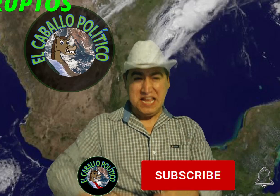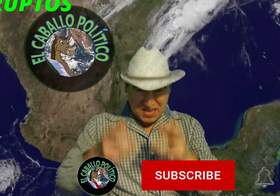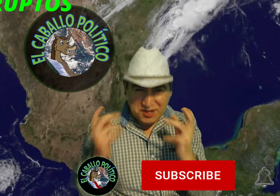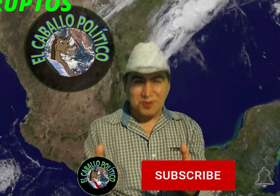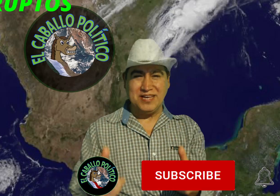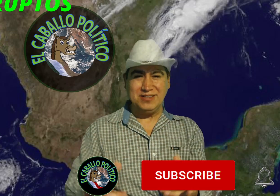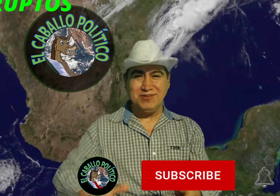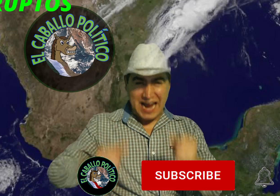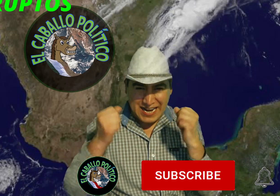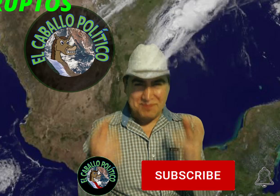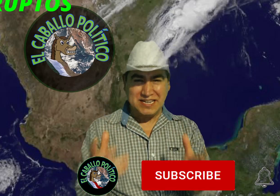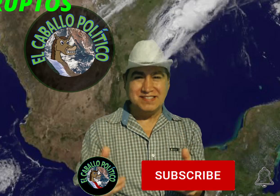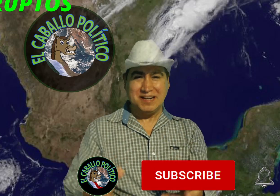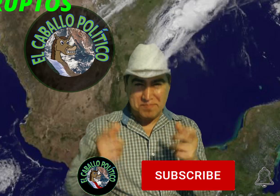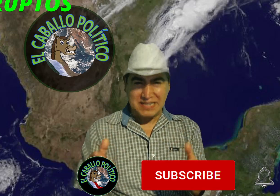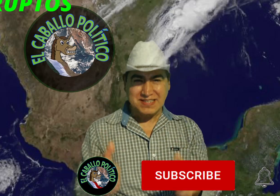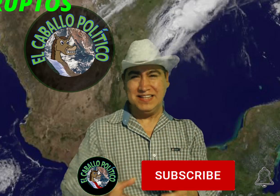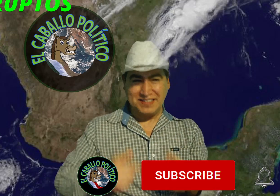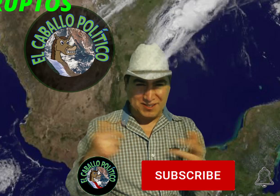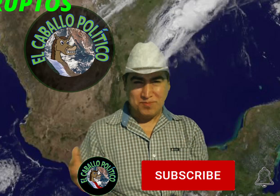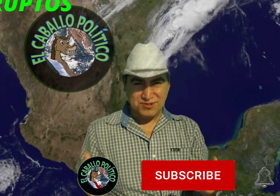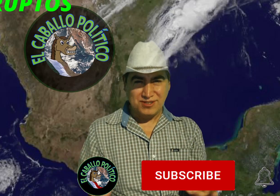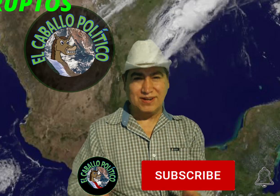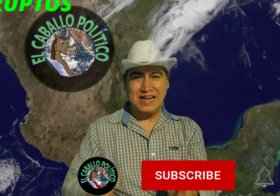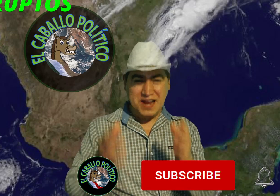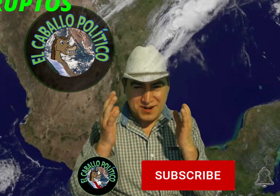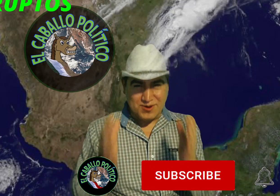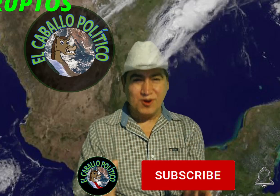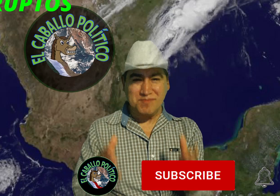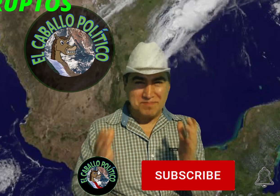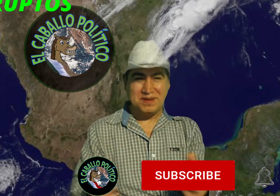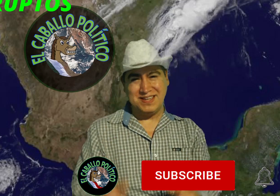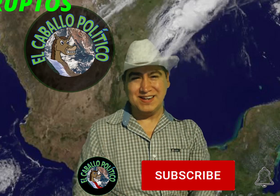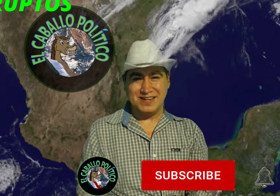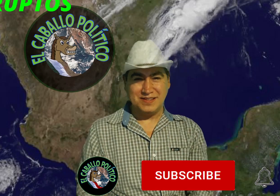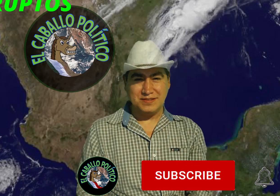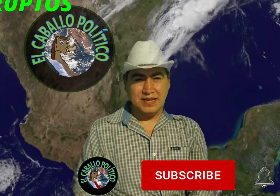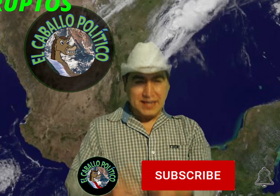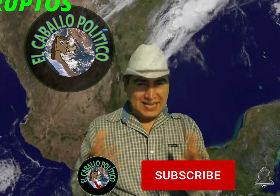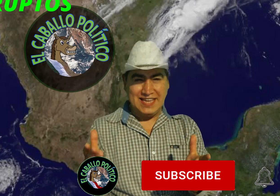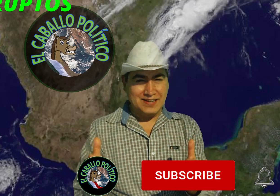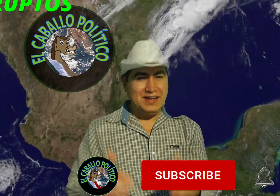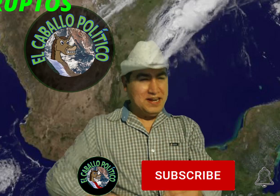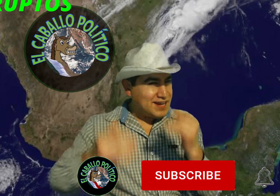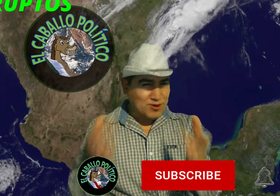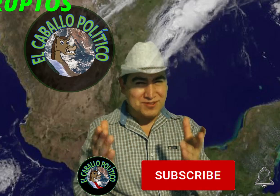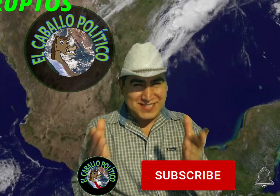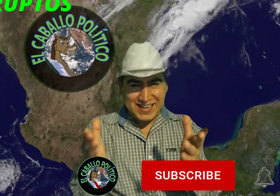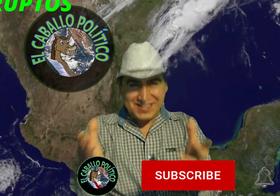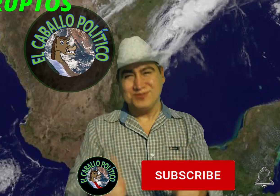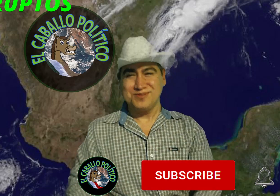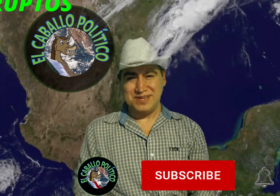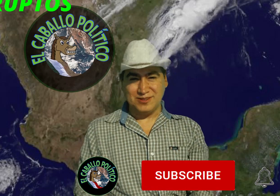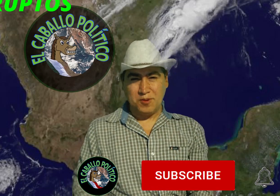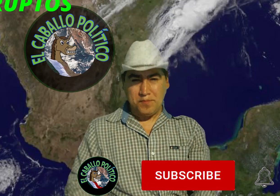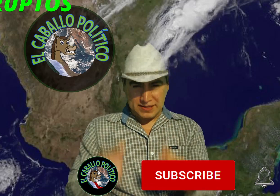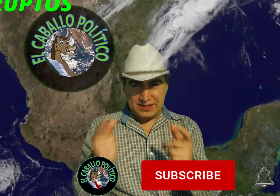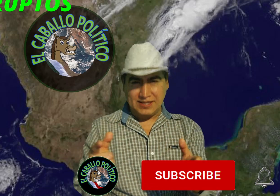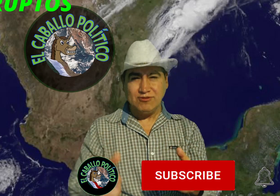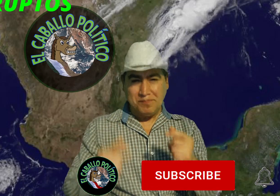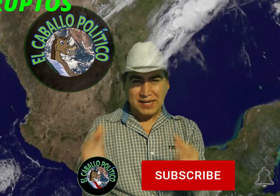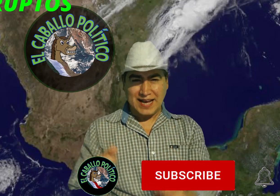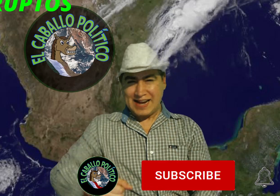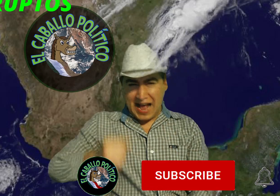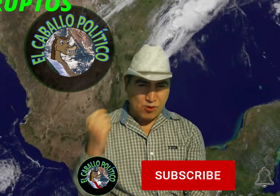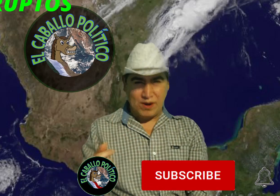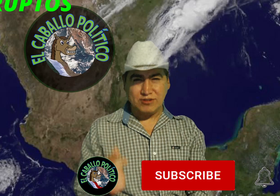Nación, incluyendo a la ministra presidente y opositora Norma Piña Hernández. Querían negociar en lo oscurito,